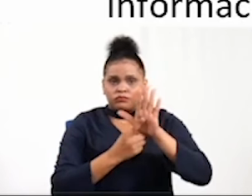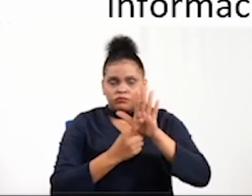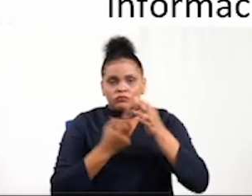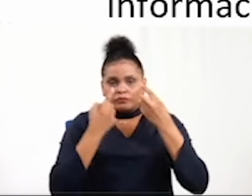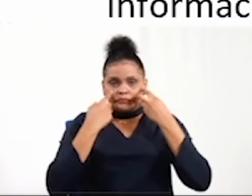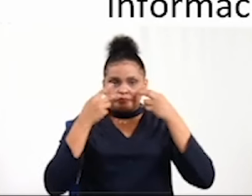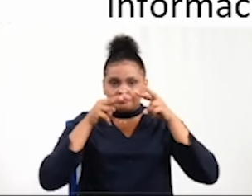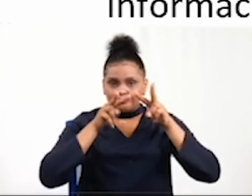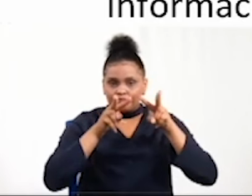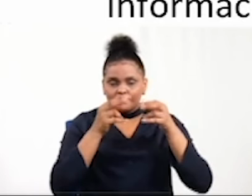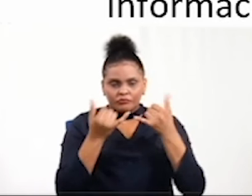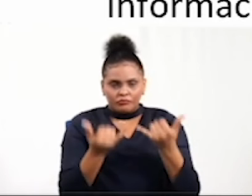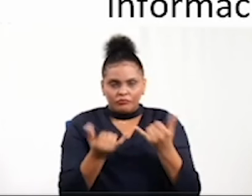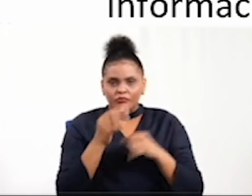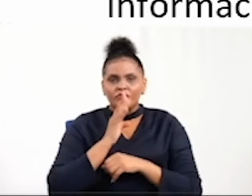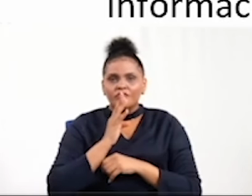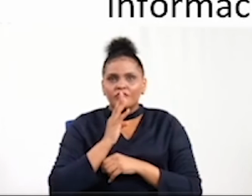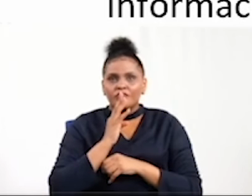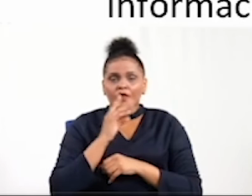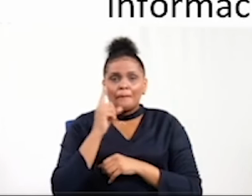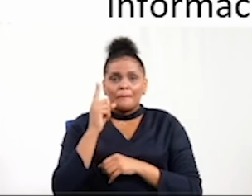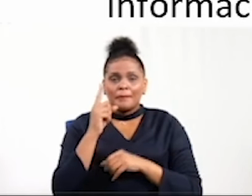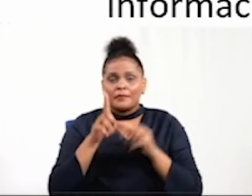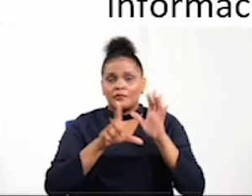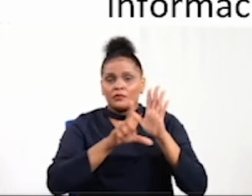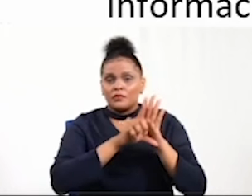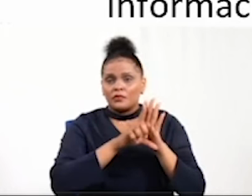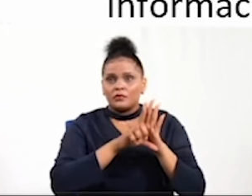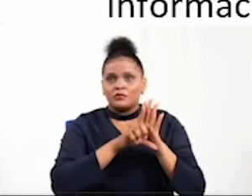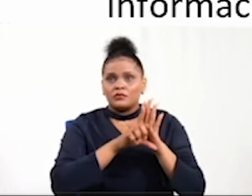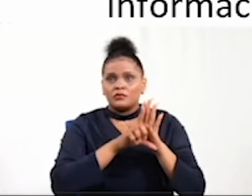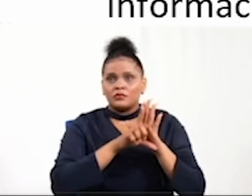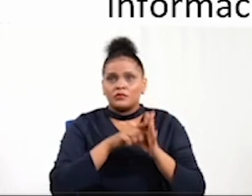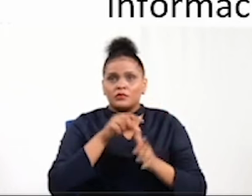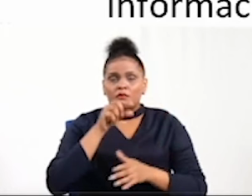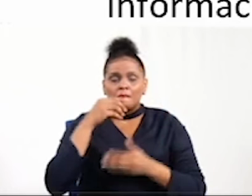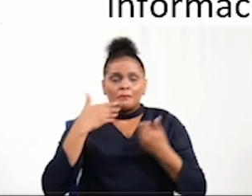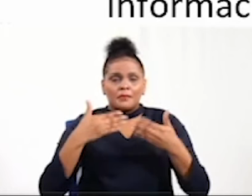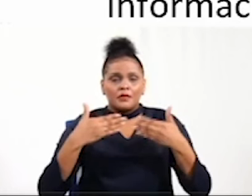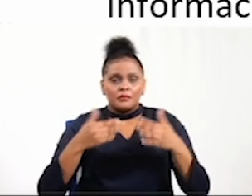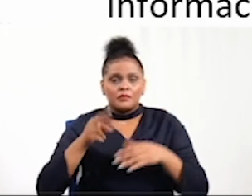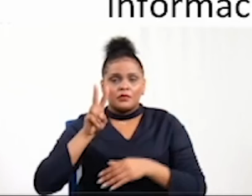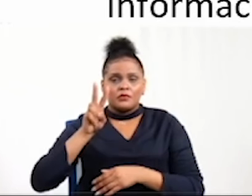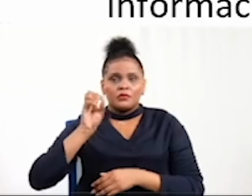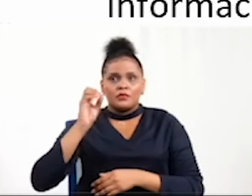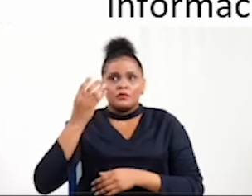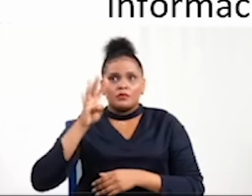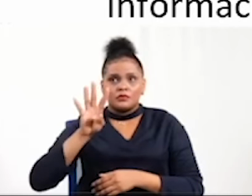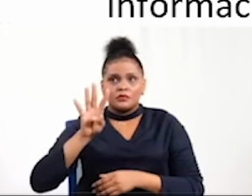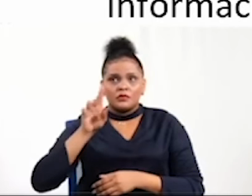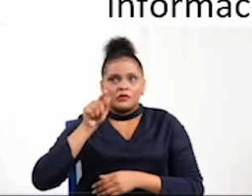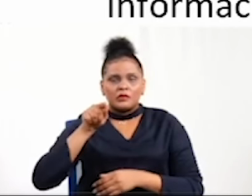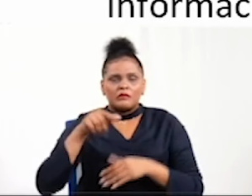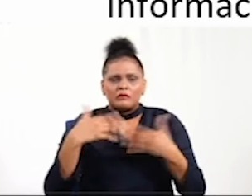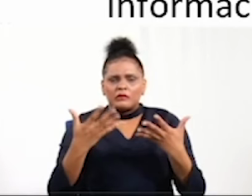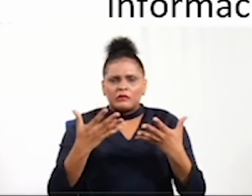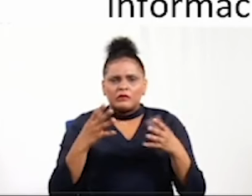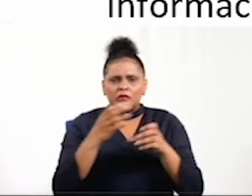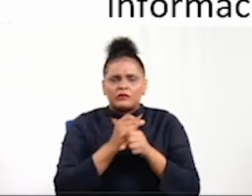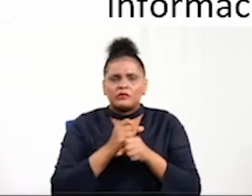estamos haciendo en este momento aquella primera vez panamá 2014 país piloto primera aplicación de atenea